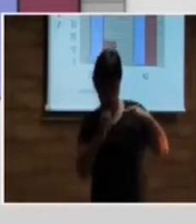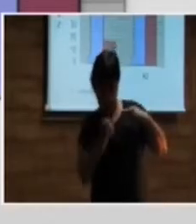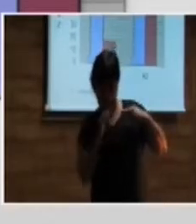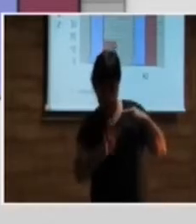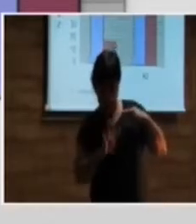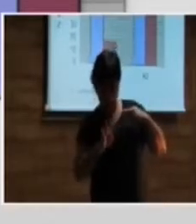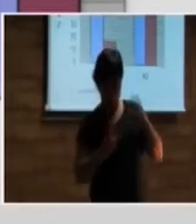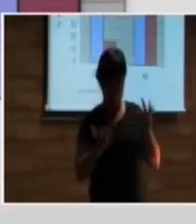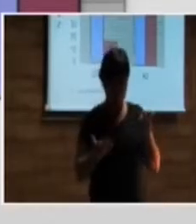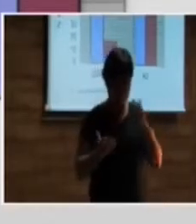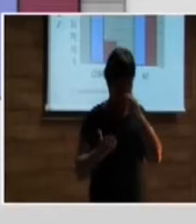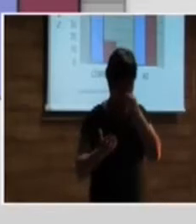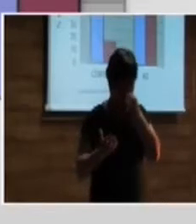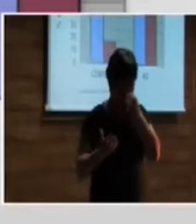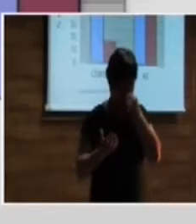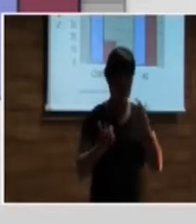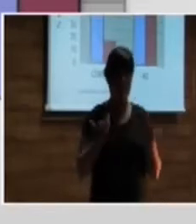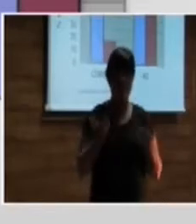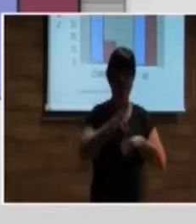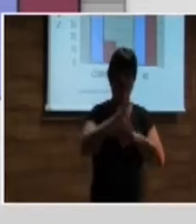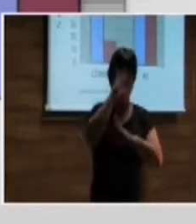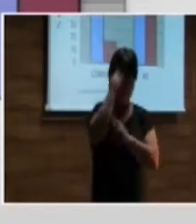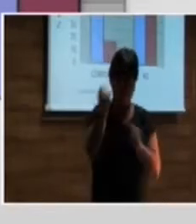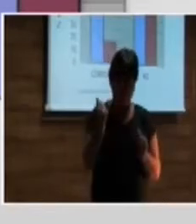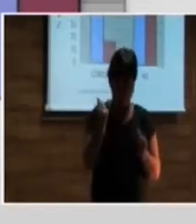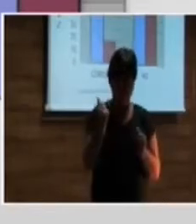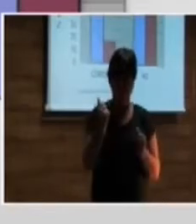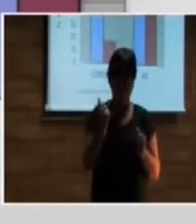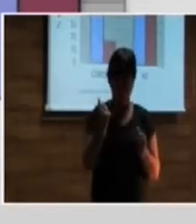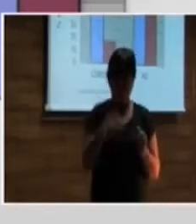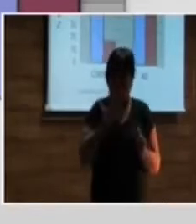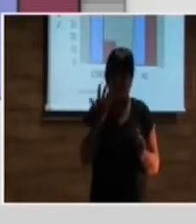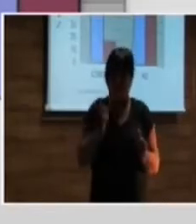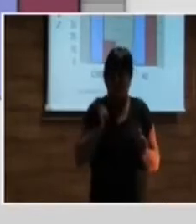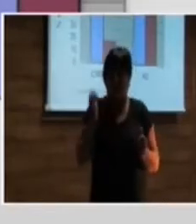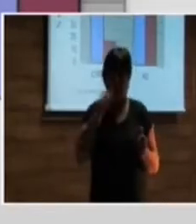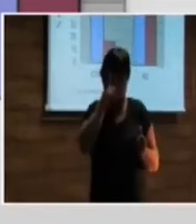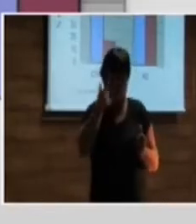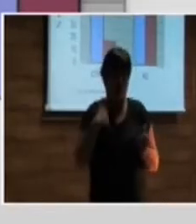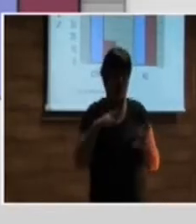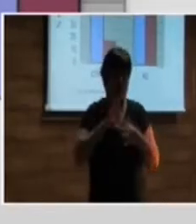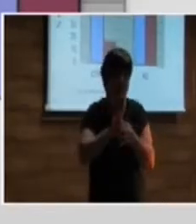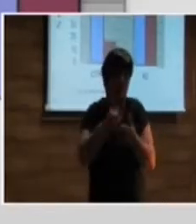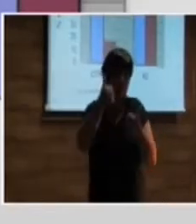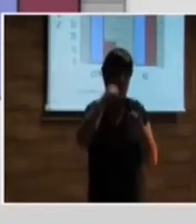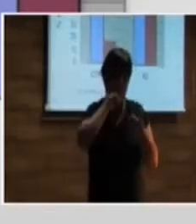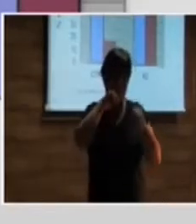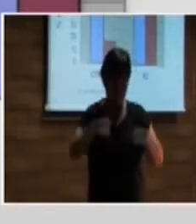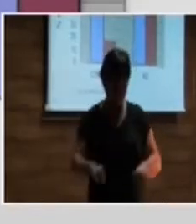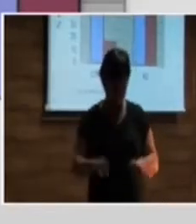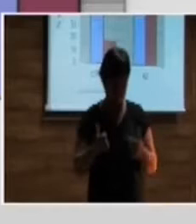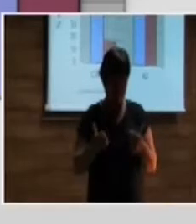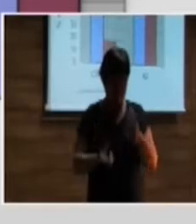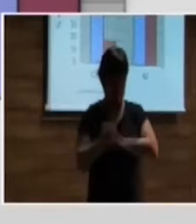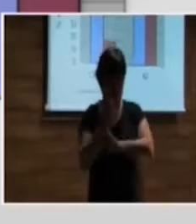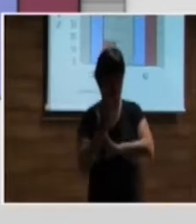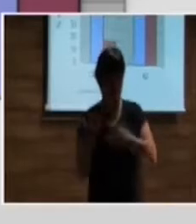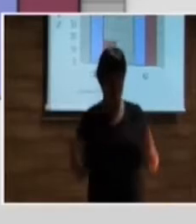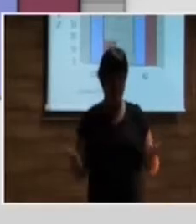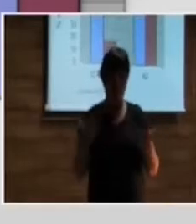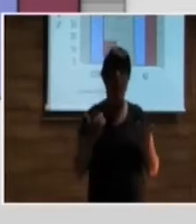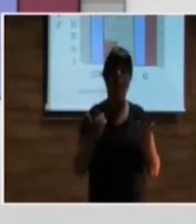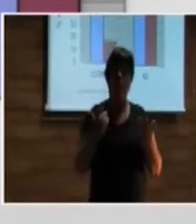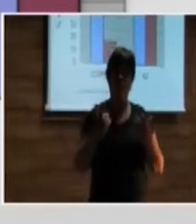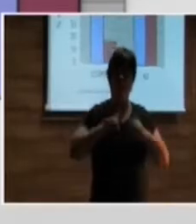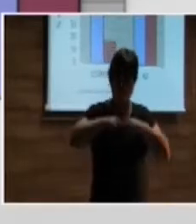por lo cual, además de tener Alzheimer esporádico, el Alzheimer de la vejez, ese Alzheimer, que no es familiar, tiene dos grandes